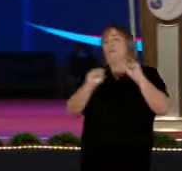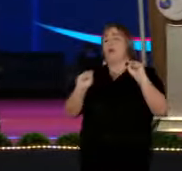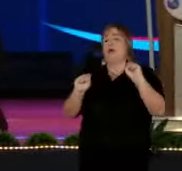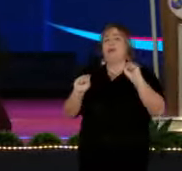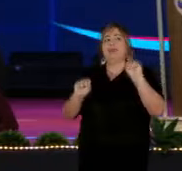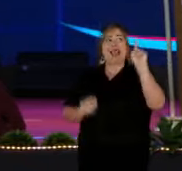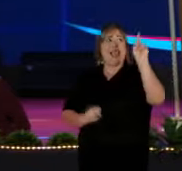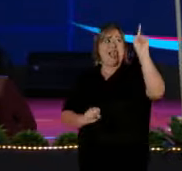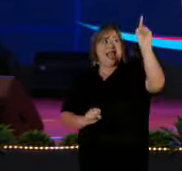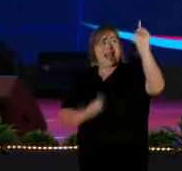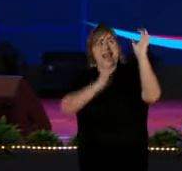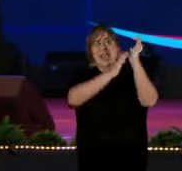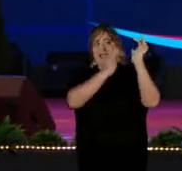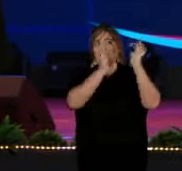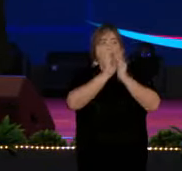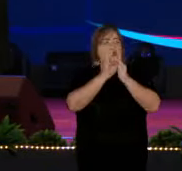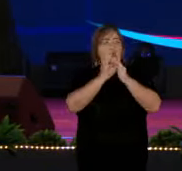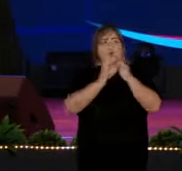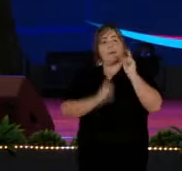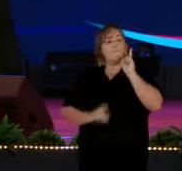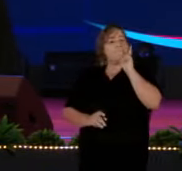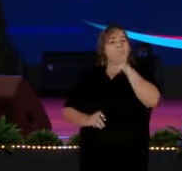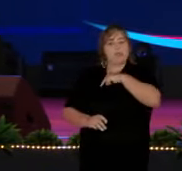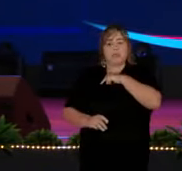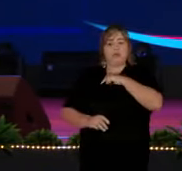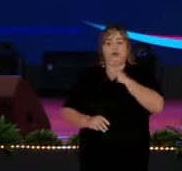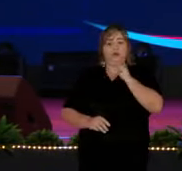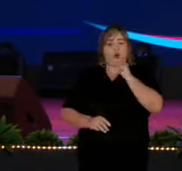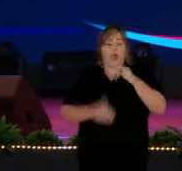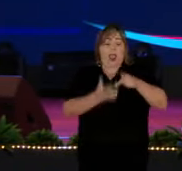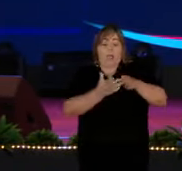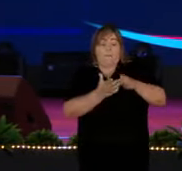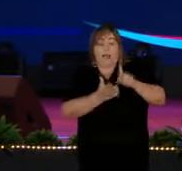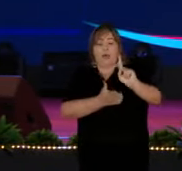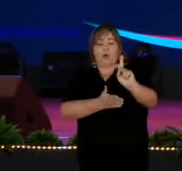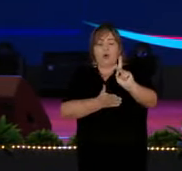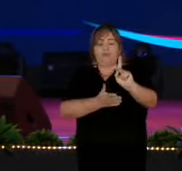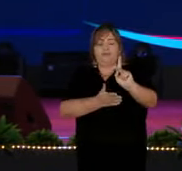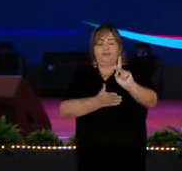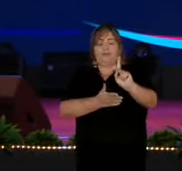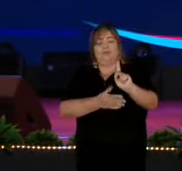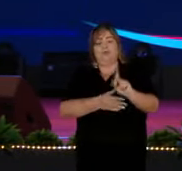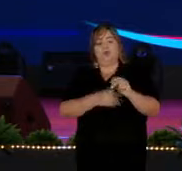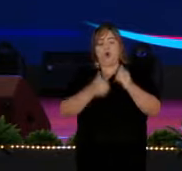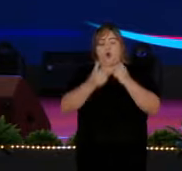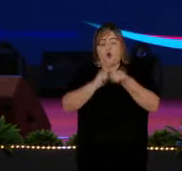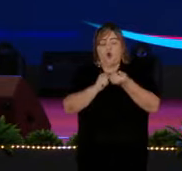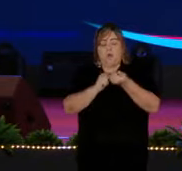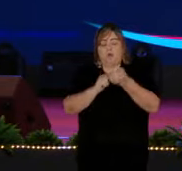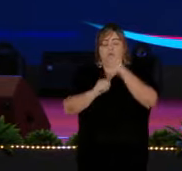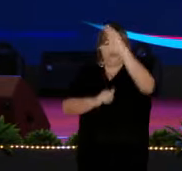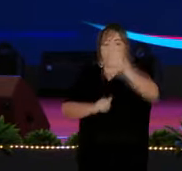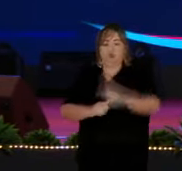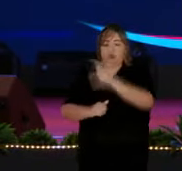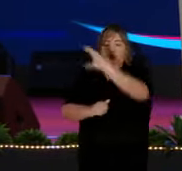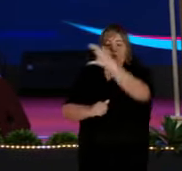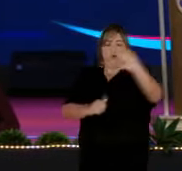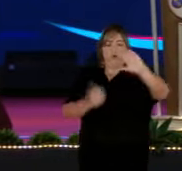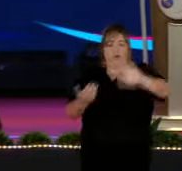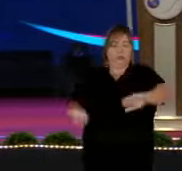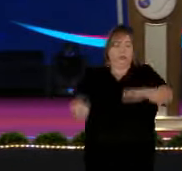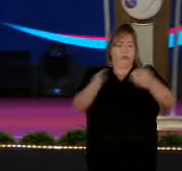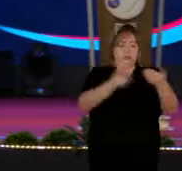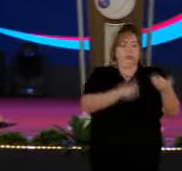mintió, es que él pagó el precio. La gente no quiere pagar el precio y pretenden ser